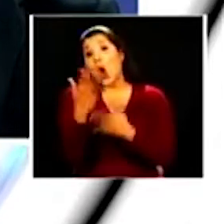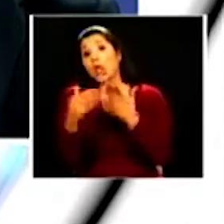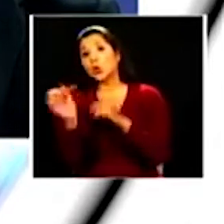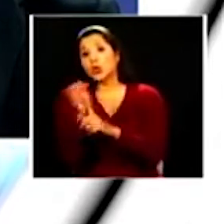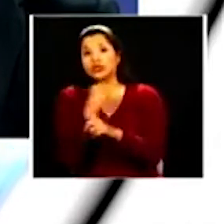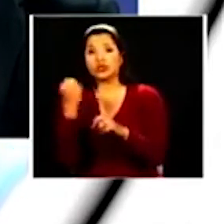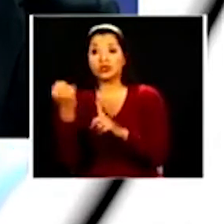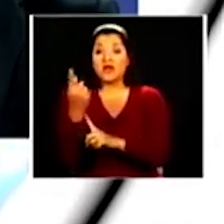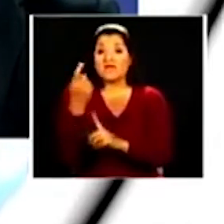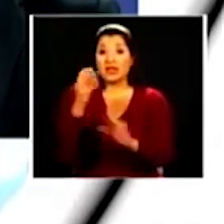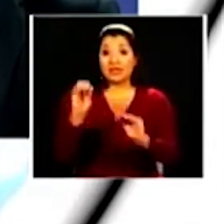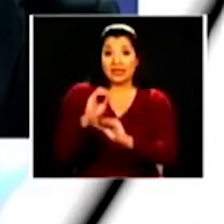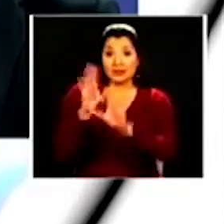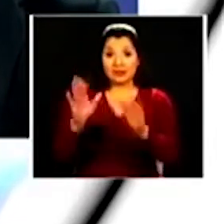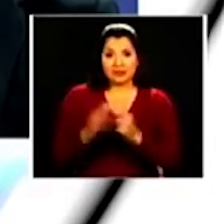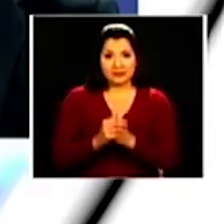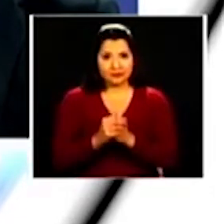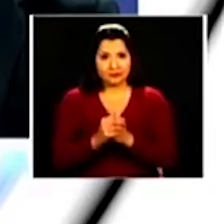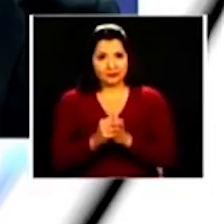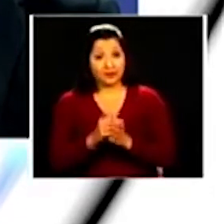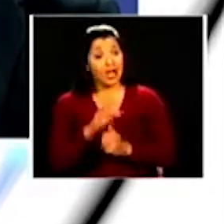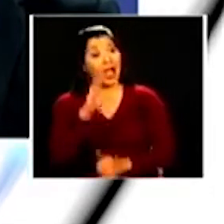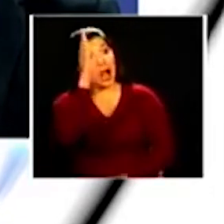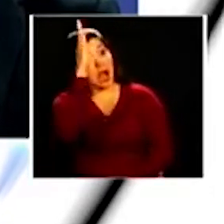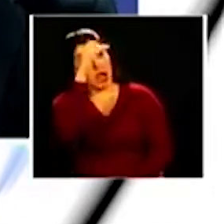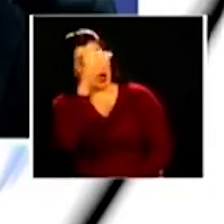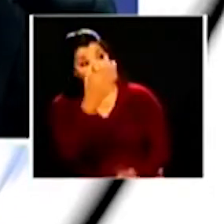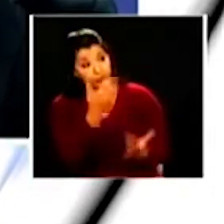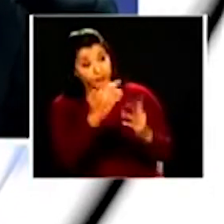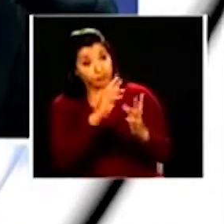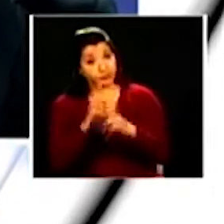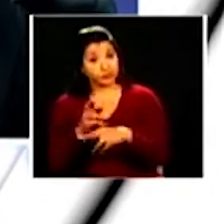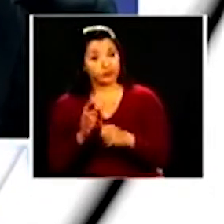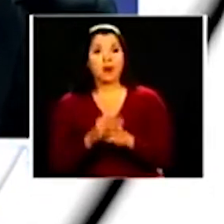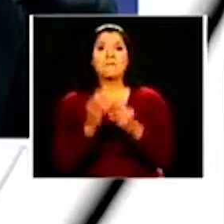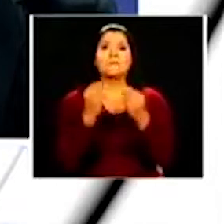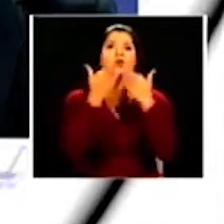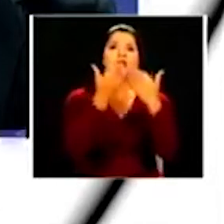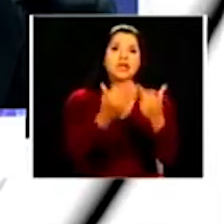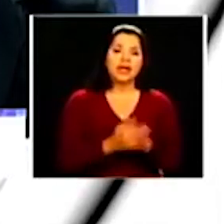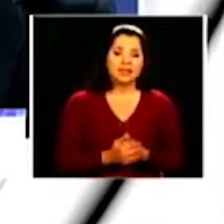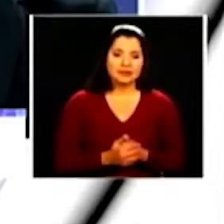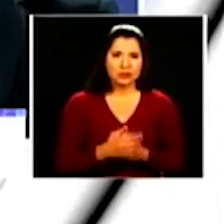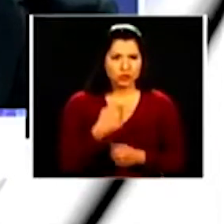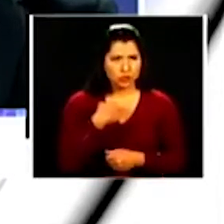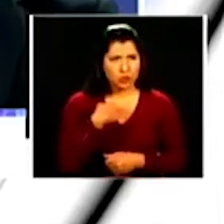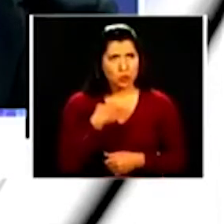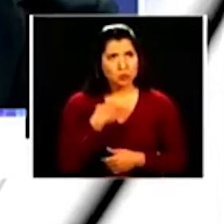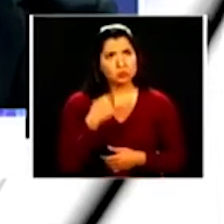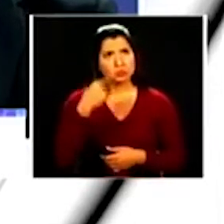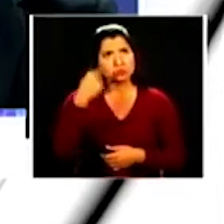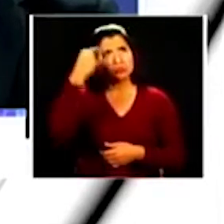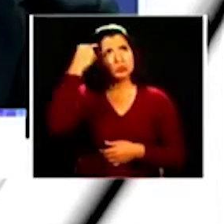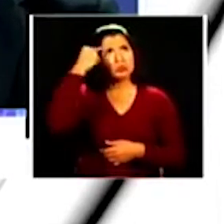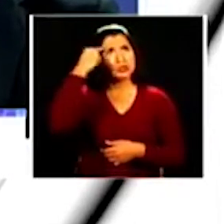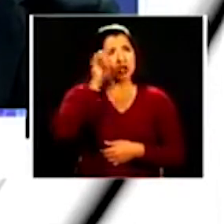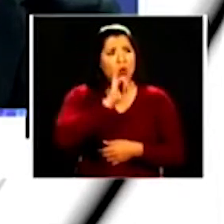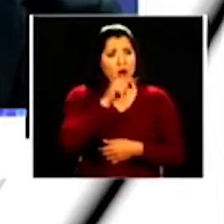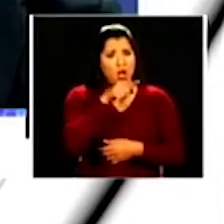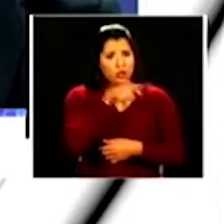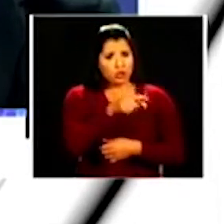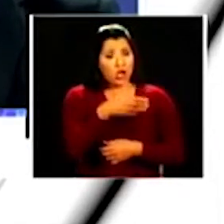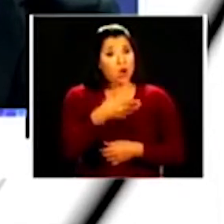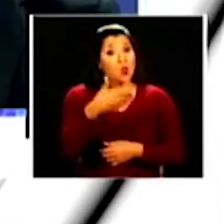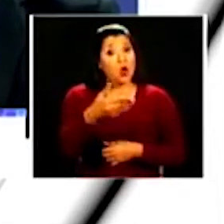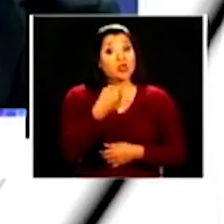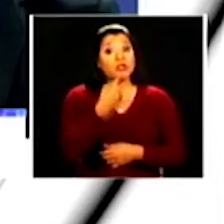falta de transparencia. Don Carlos, su réplica. Muchas gracias. Yo coincido, don Fabricio, con usted cuando dice que un